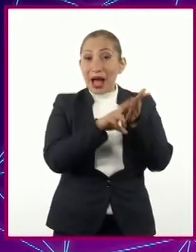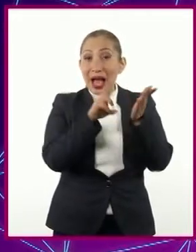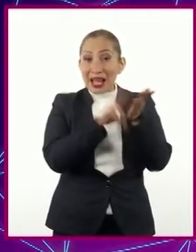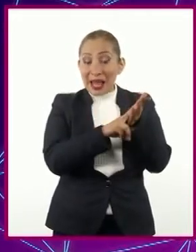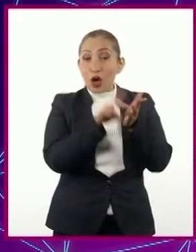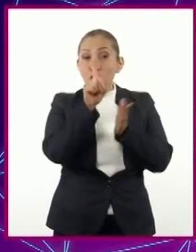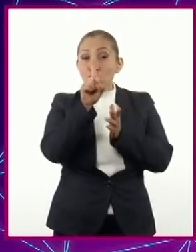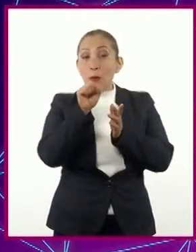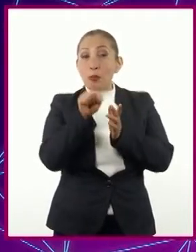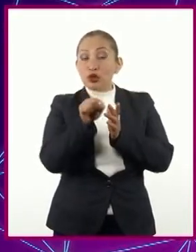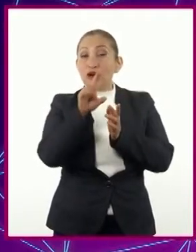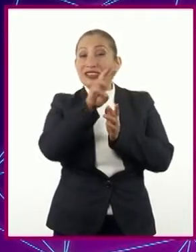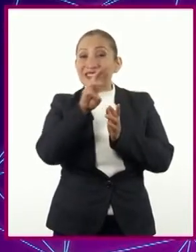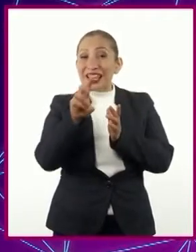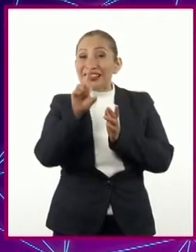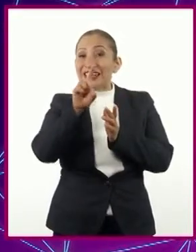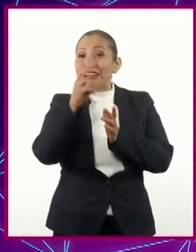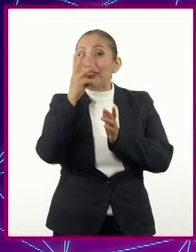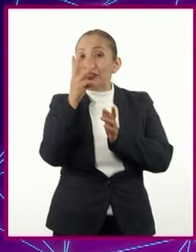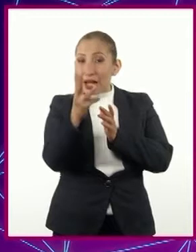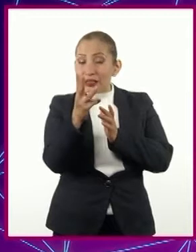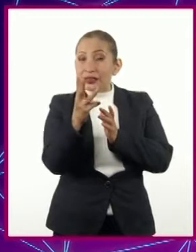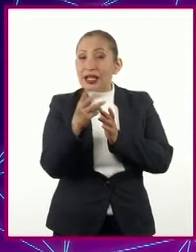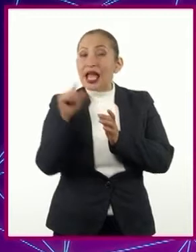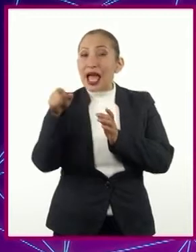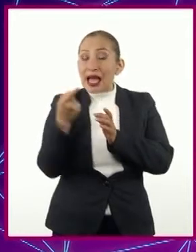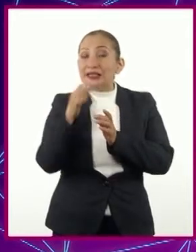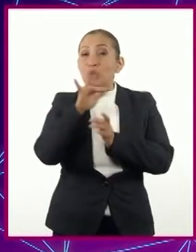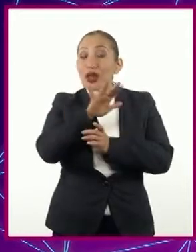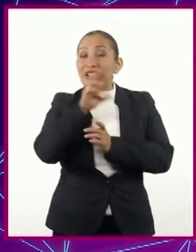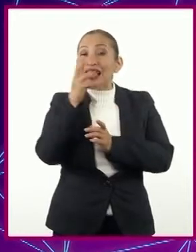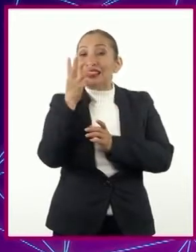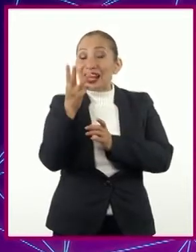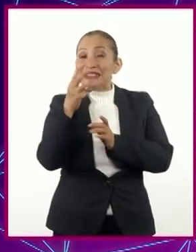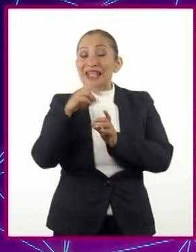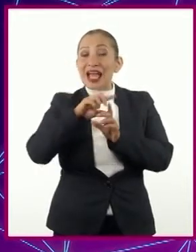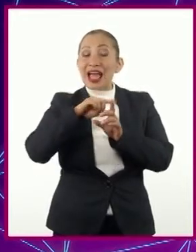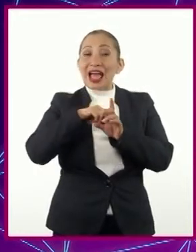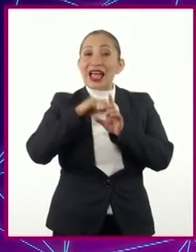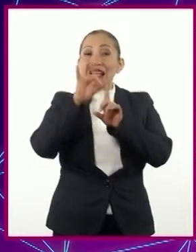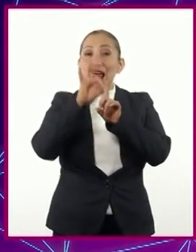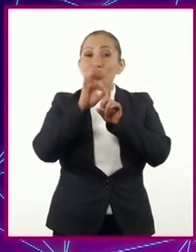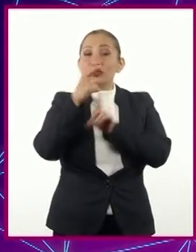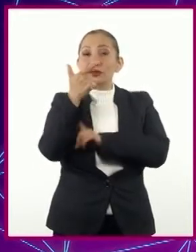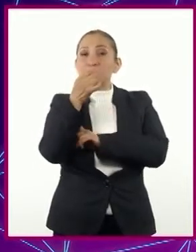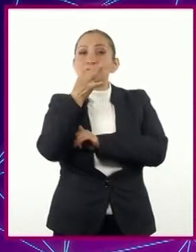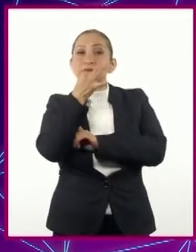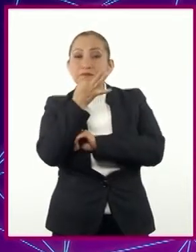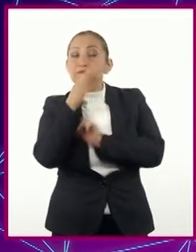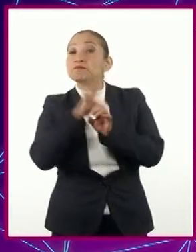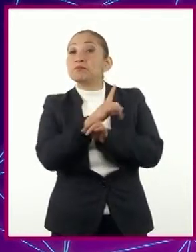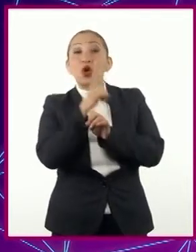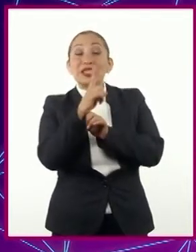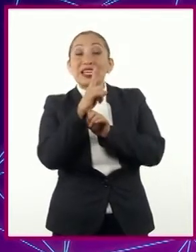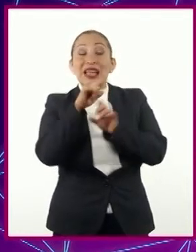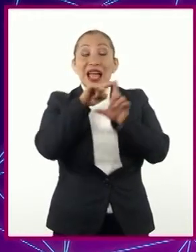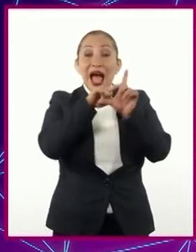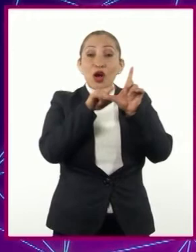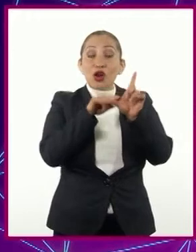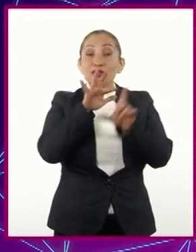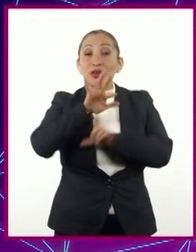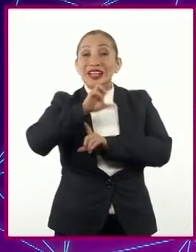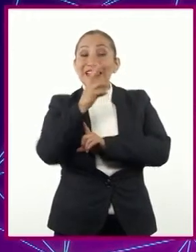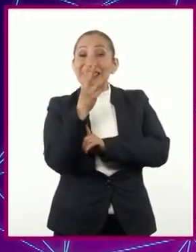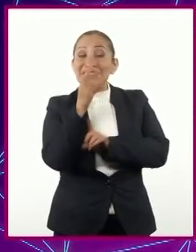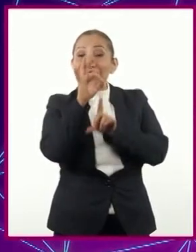de 1.333 es de 53 grados 7 minutos, porque el ángulo de